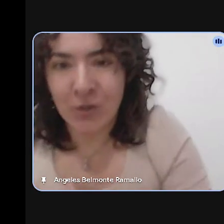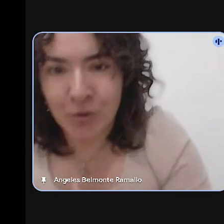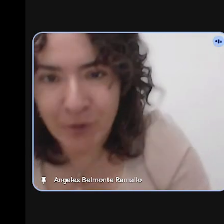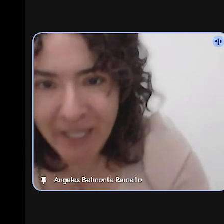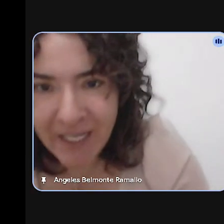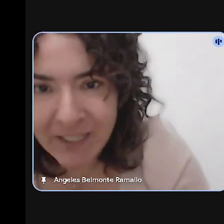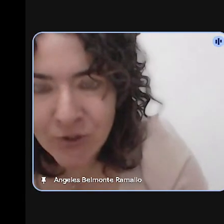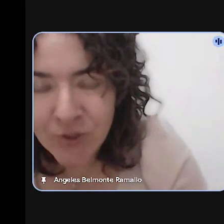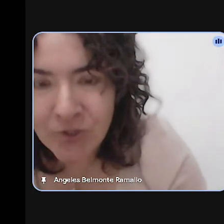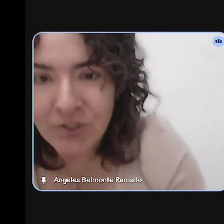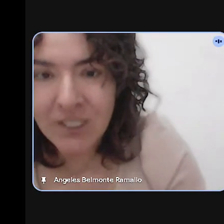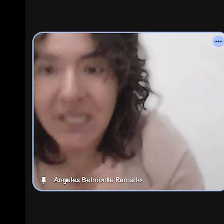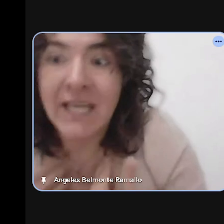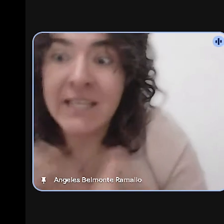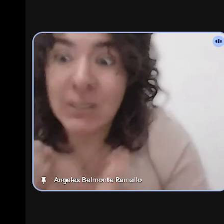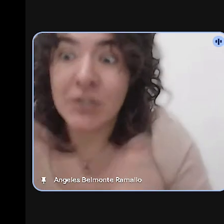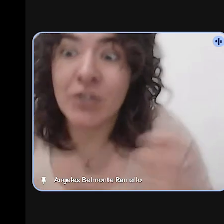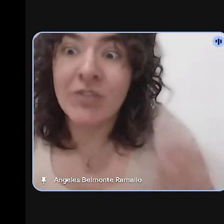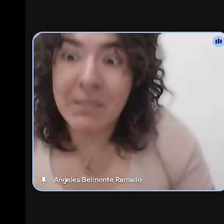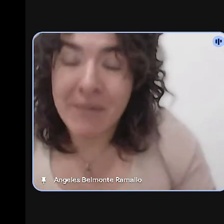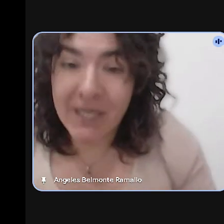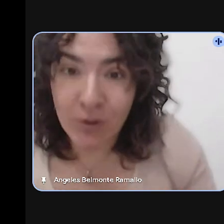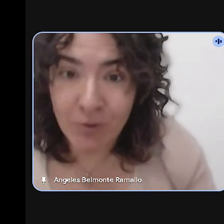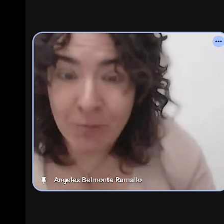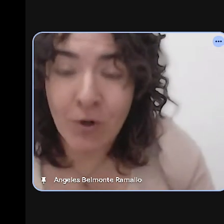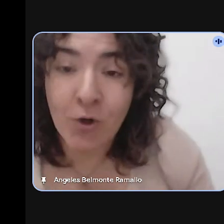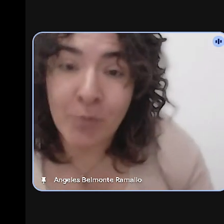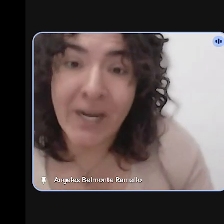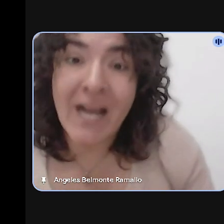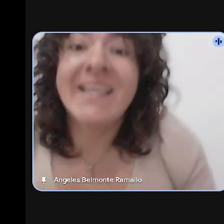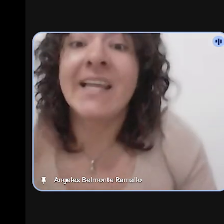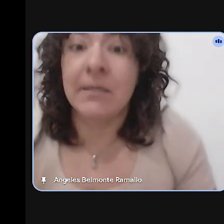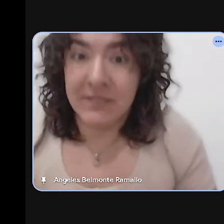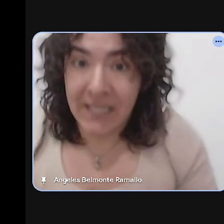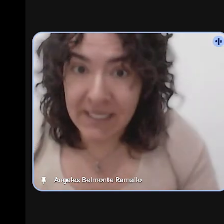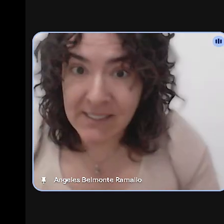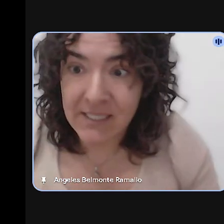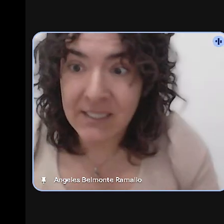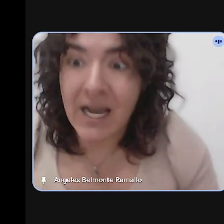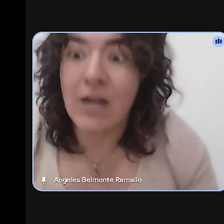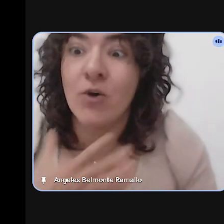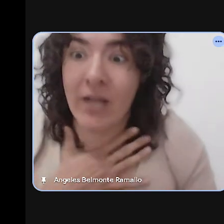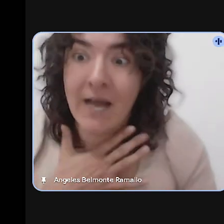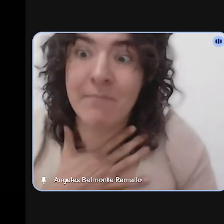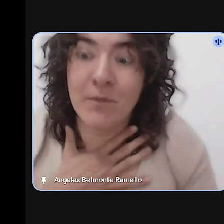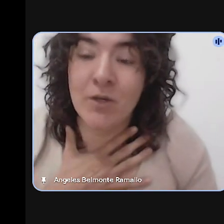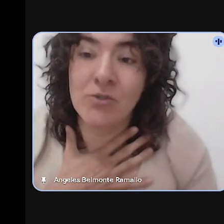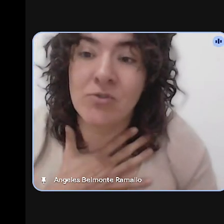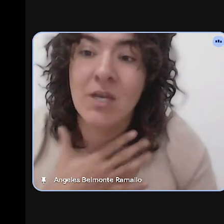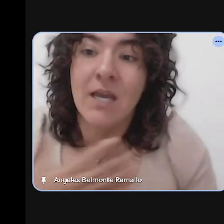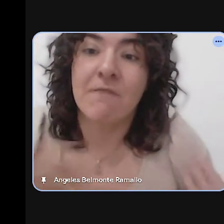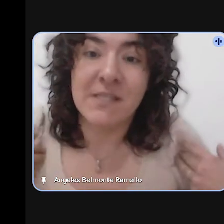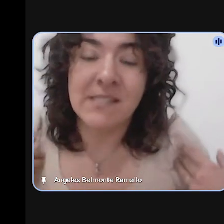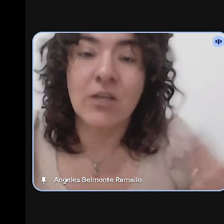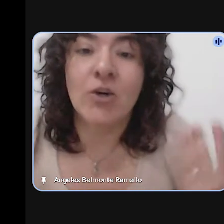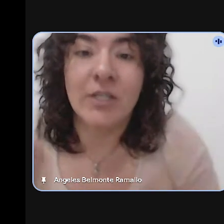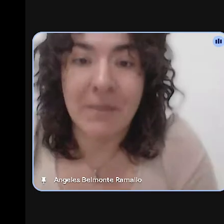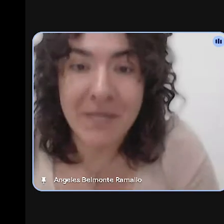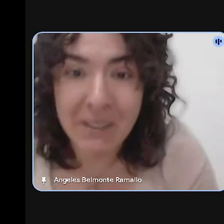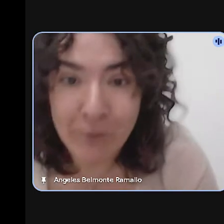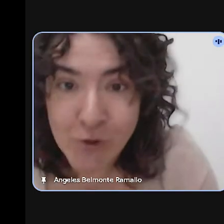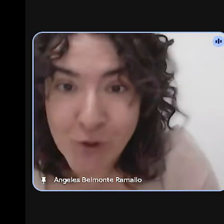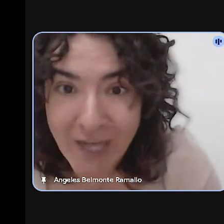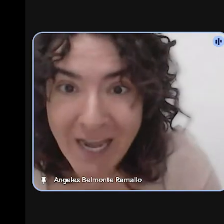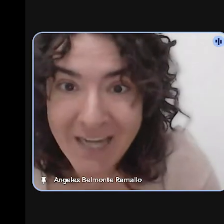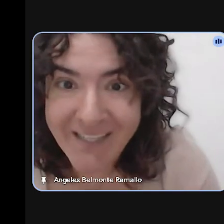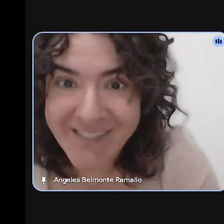se va incorporando, esta cuestión de la imagen corporal, de adaptarse a los cambios físicos y